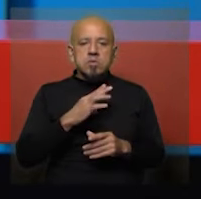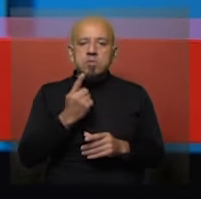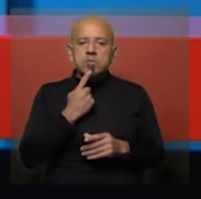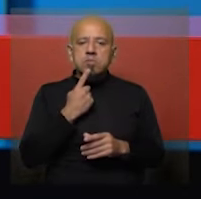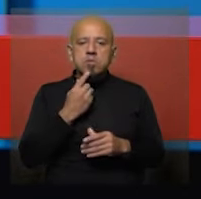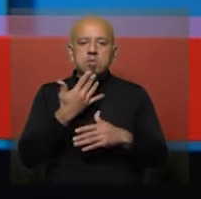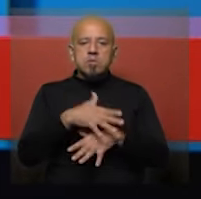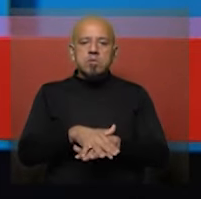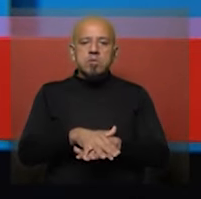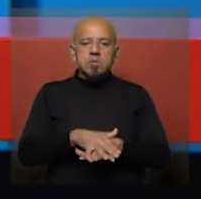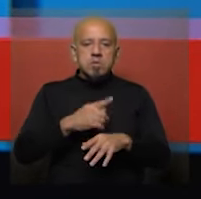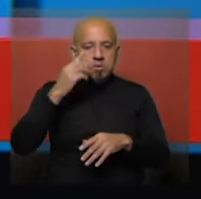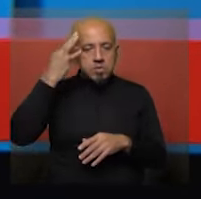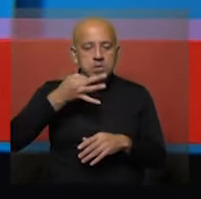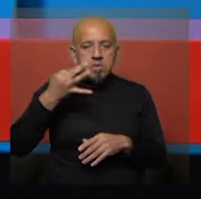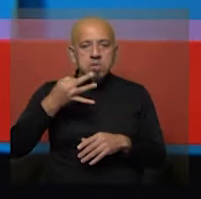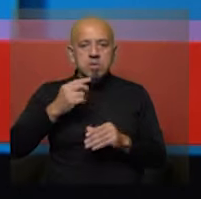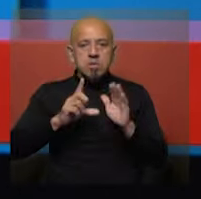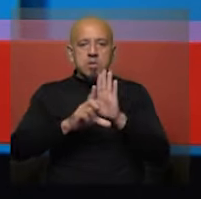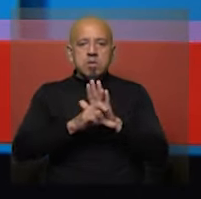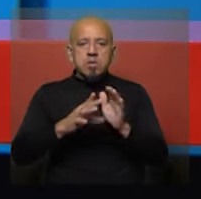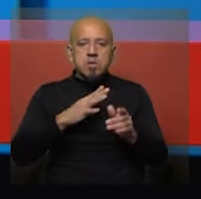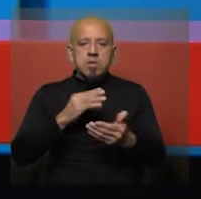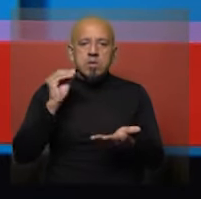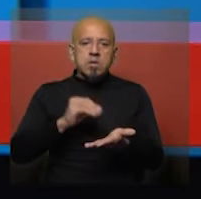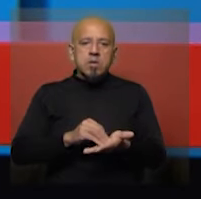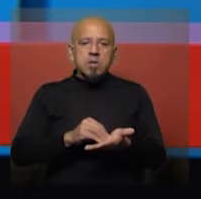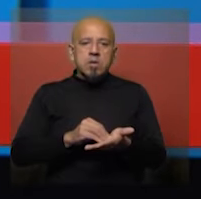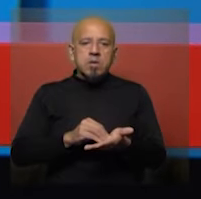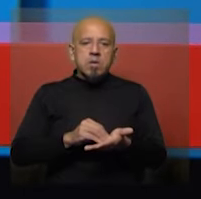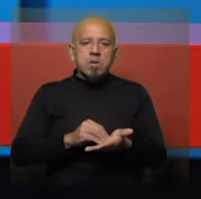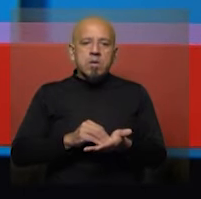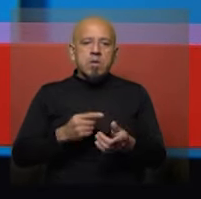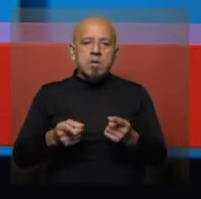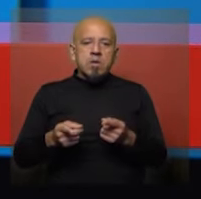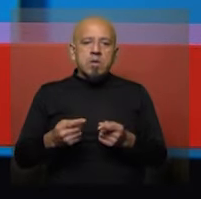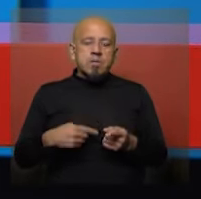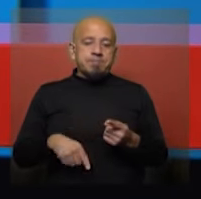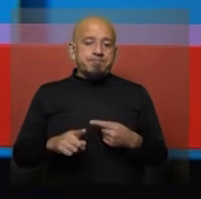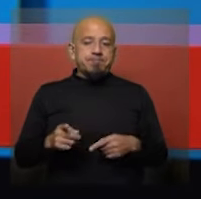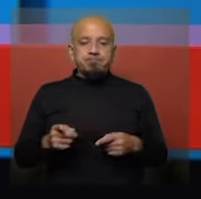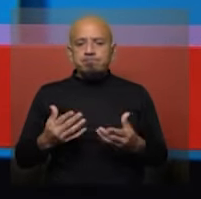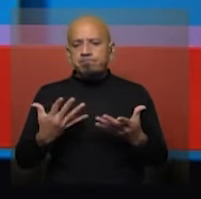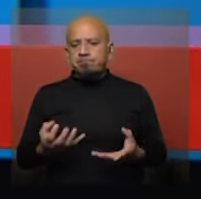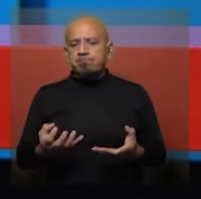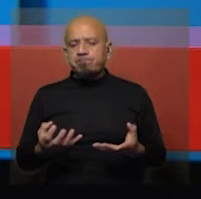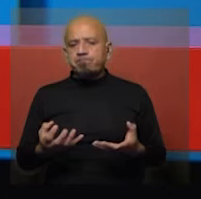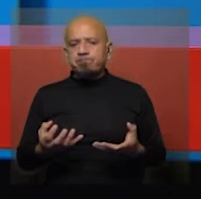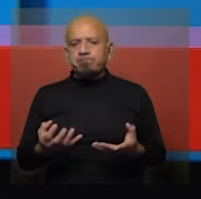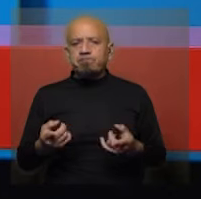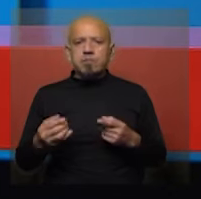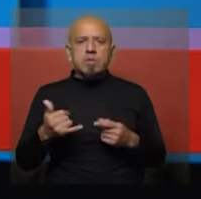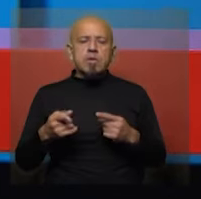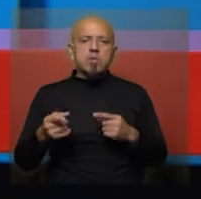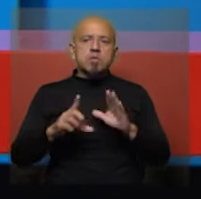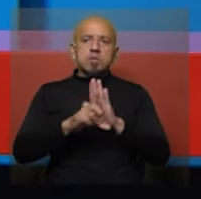integral y que realmente sea efectiva la ley hay que aplicarla con los recursos necesarios Es más si queremos este tener una ley que